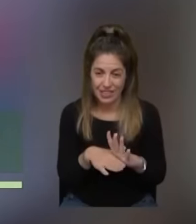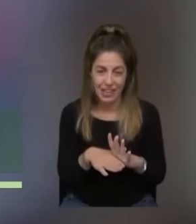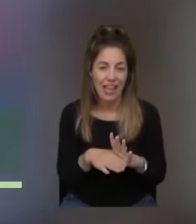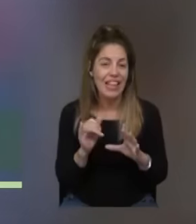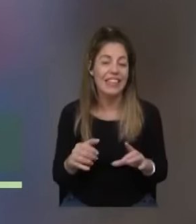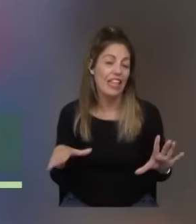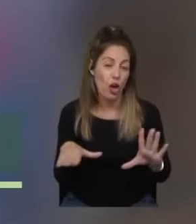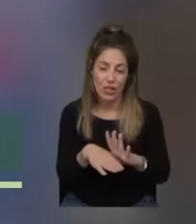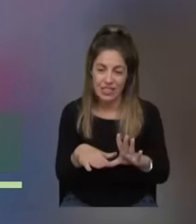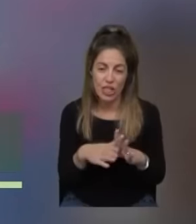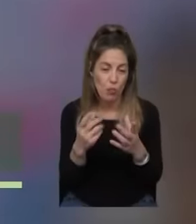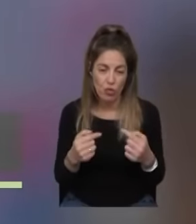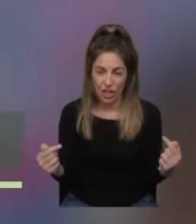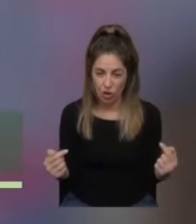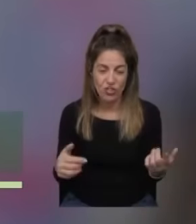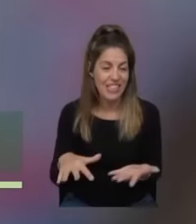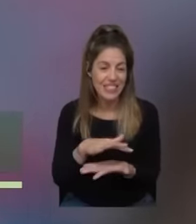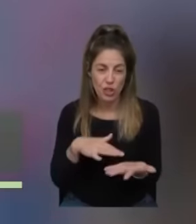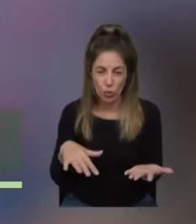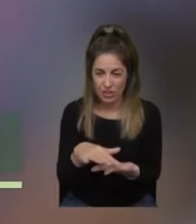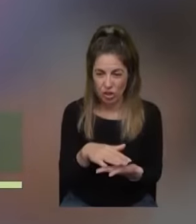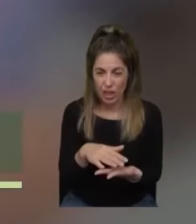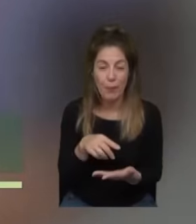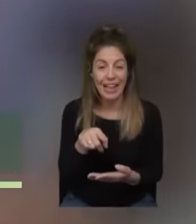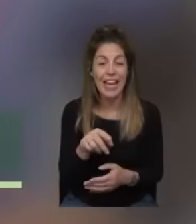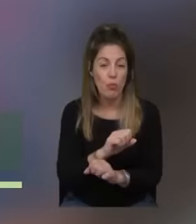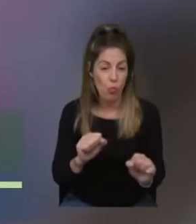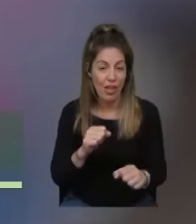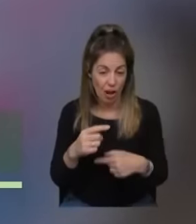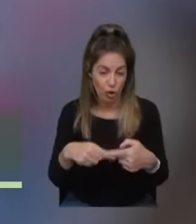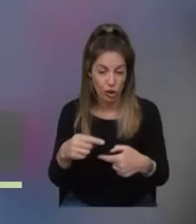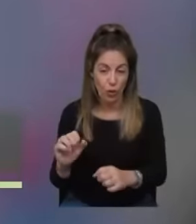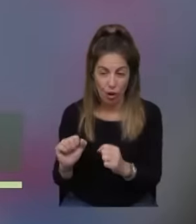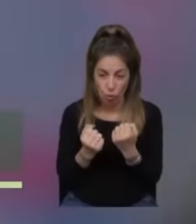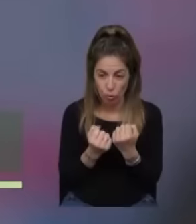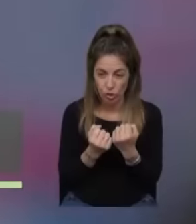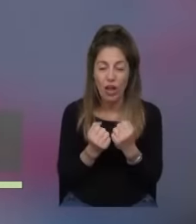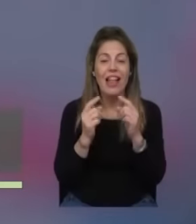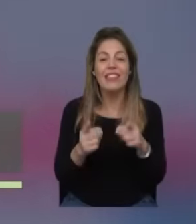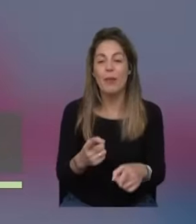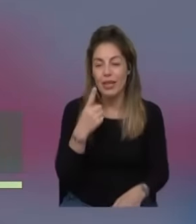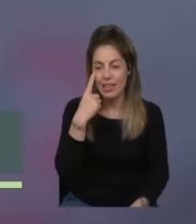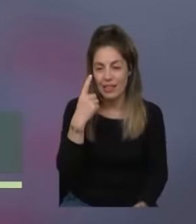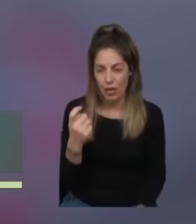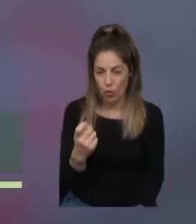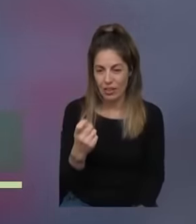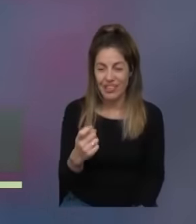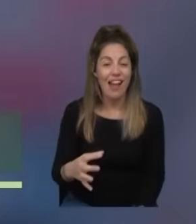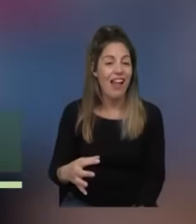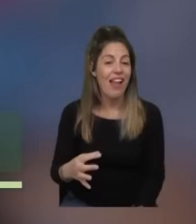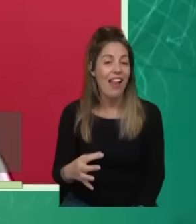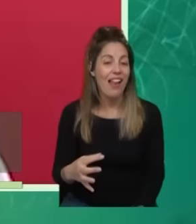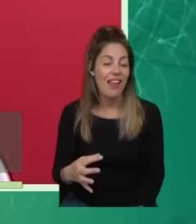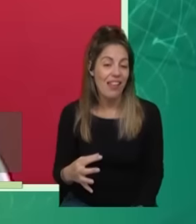alinear varias situaciones para sostener la clandestinidad. Por otro lado, hay que tener en cuenta la vida